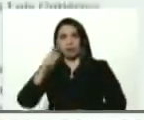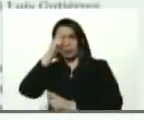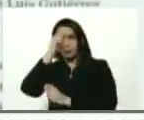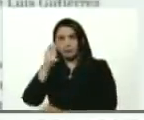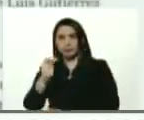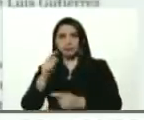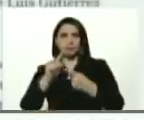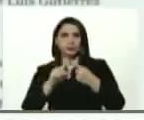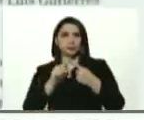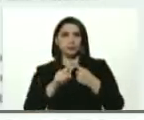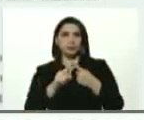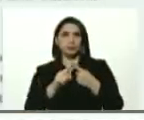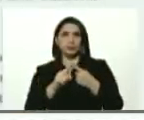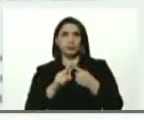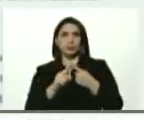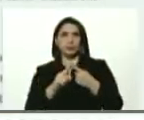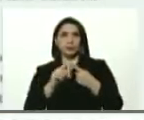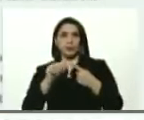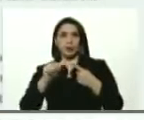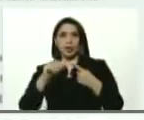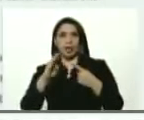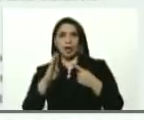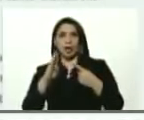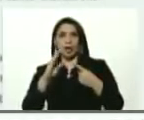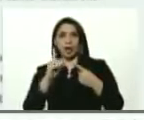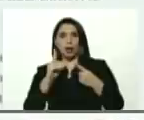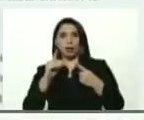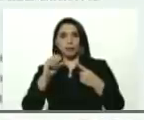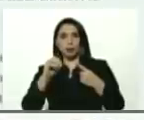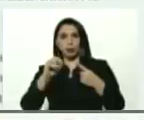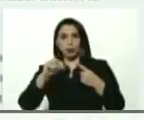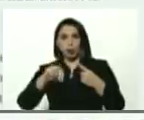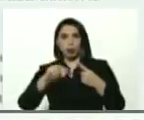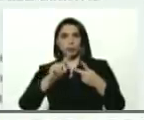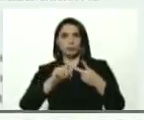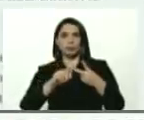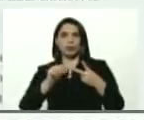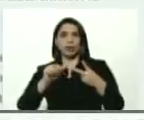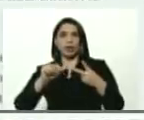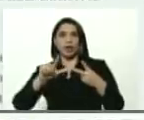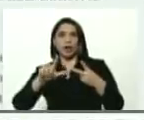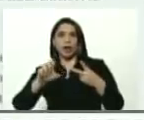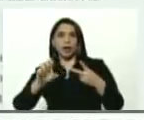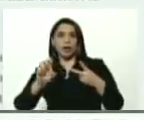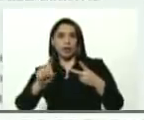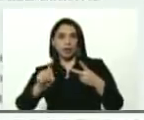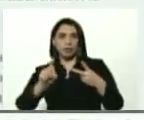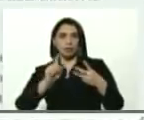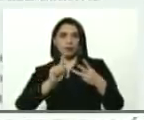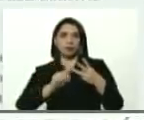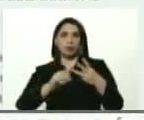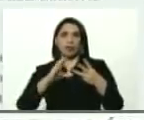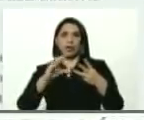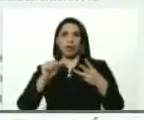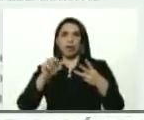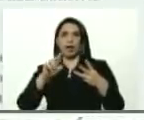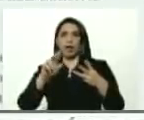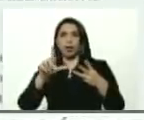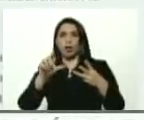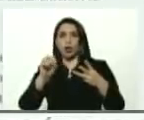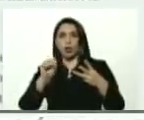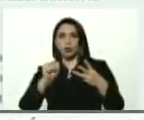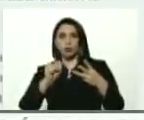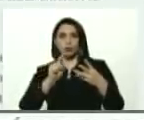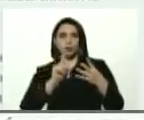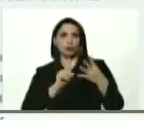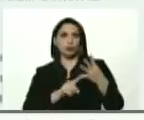designados Abdón Rodolfo Hernández Rodríguez, Alex David Said Díaz Padrón, Carlos Enrique